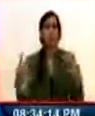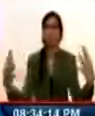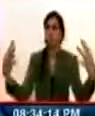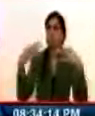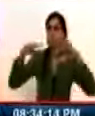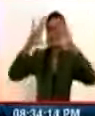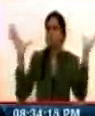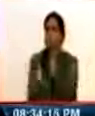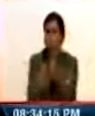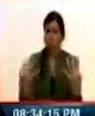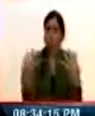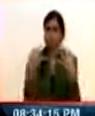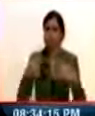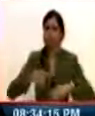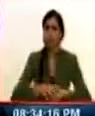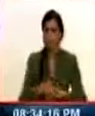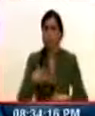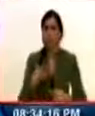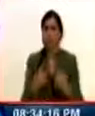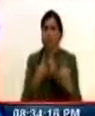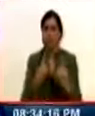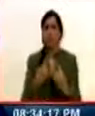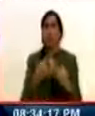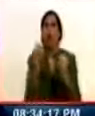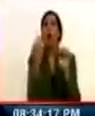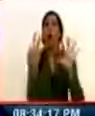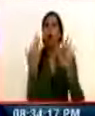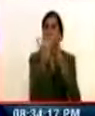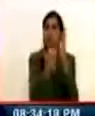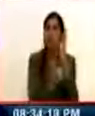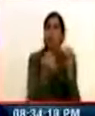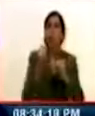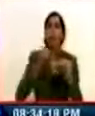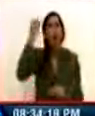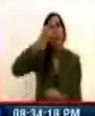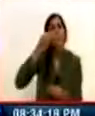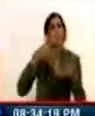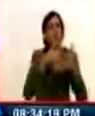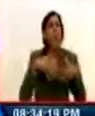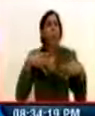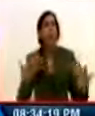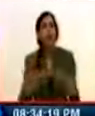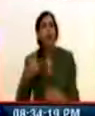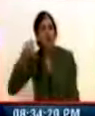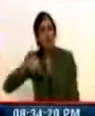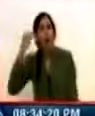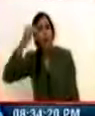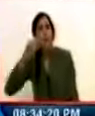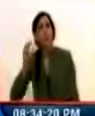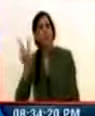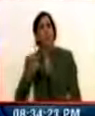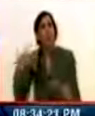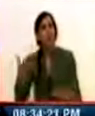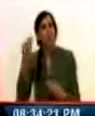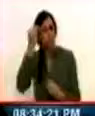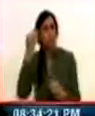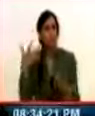sepa estos ocho puntos cómo son abordados en los Estados Unidos y cómo son abordados en Venezuela.